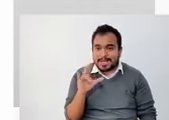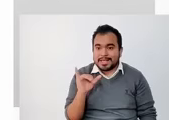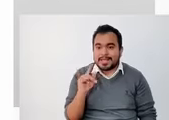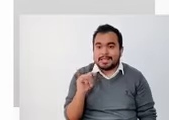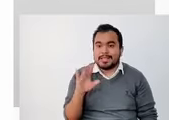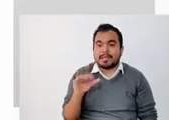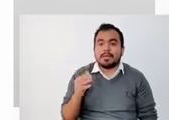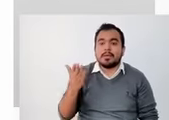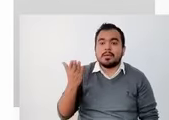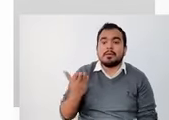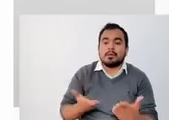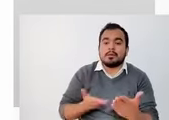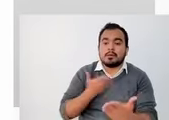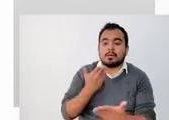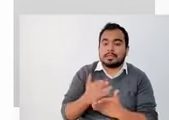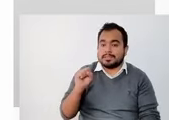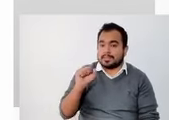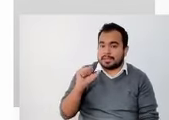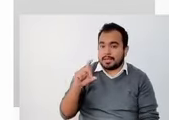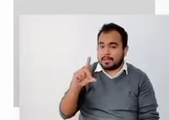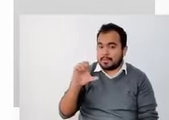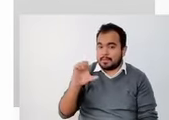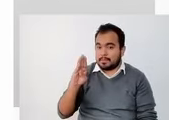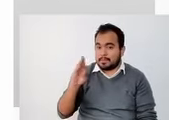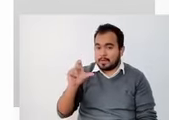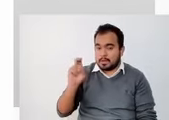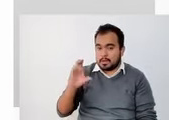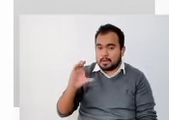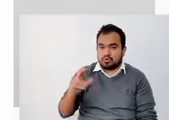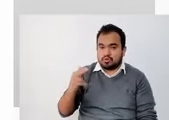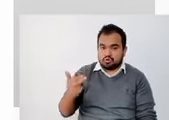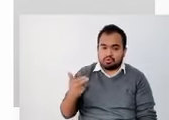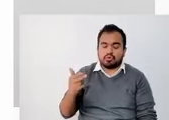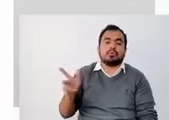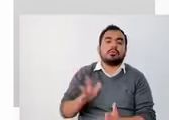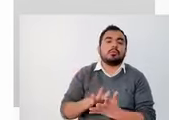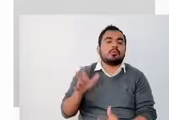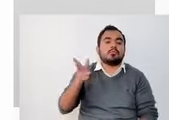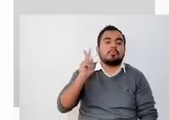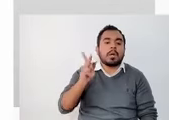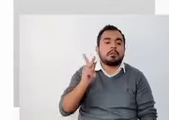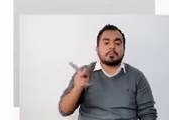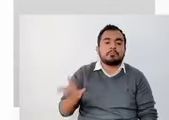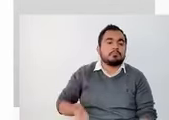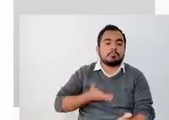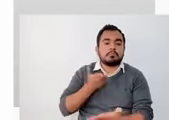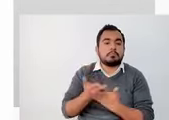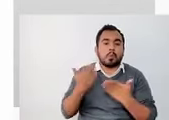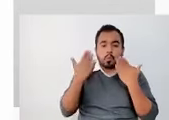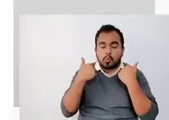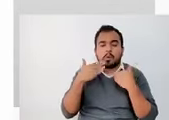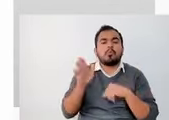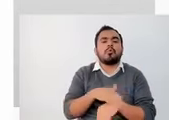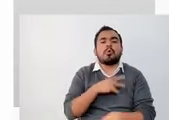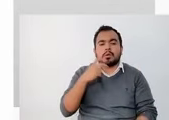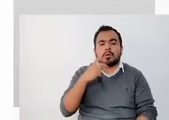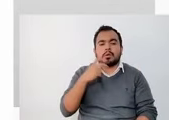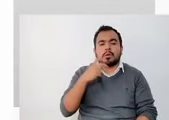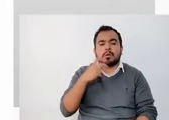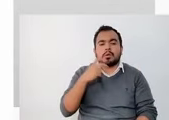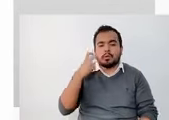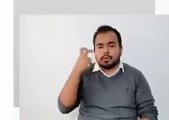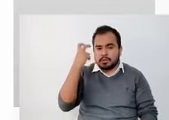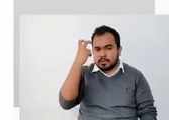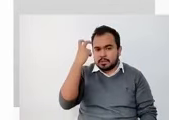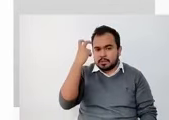como el de Sutherland, ampliamente mayoritario en la época, no existieran. ¿Por qué se escoge la psiquiatría alternativa o las criminologías